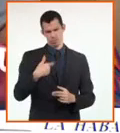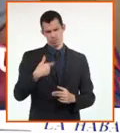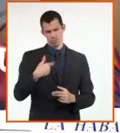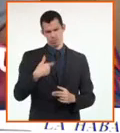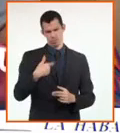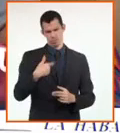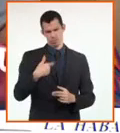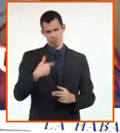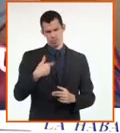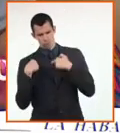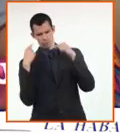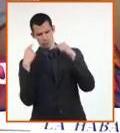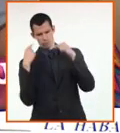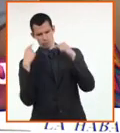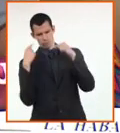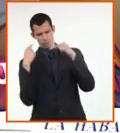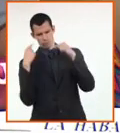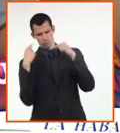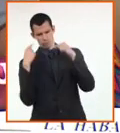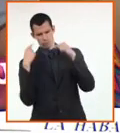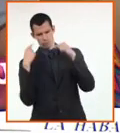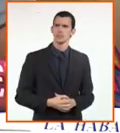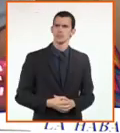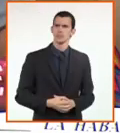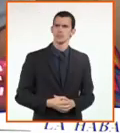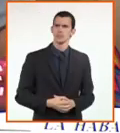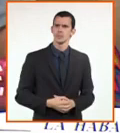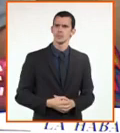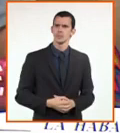aún no siendo su pueblo, lo defendió aún si tuviera